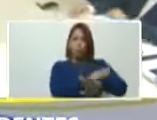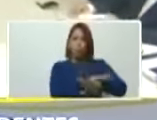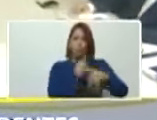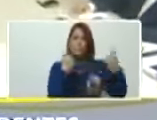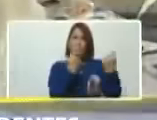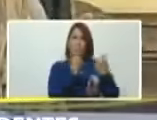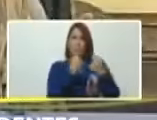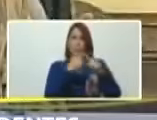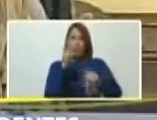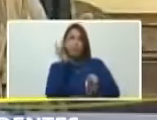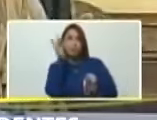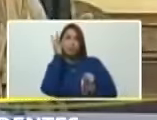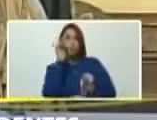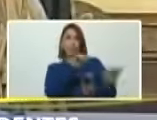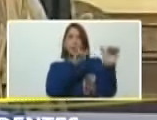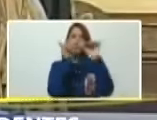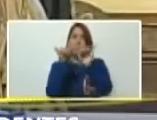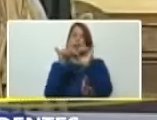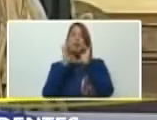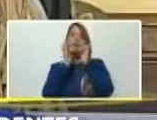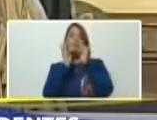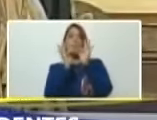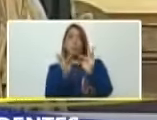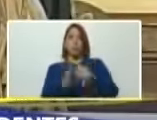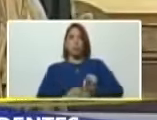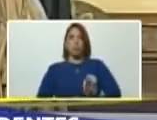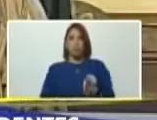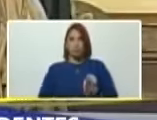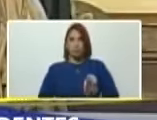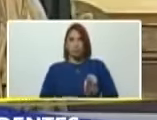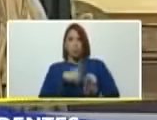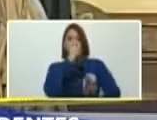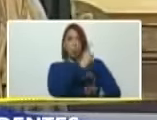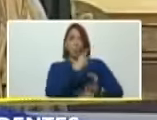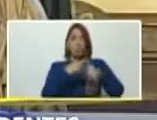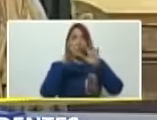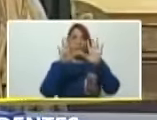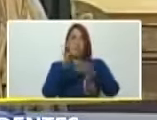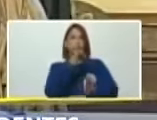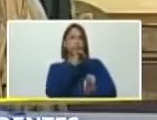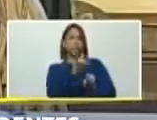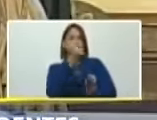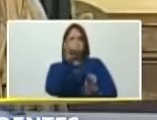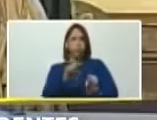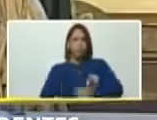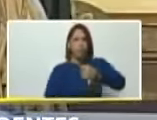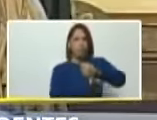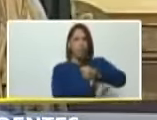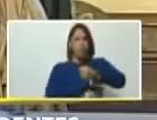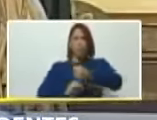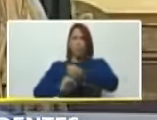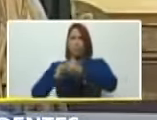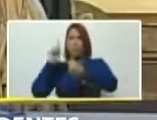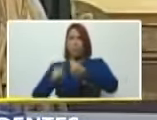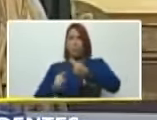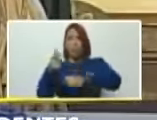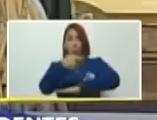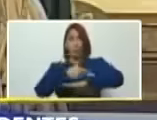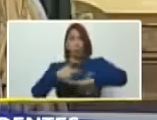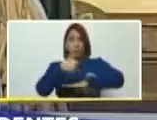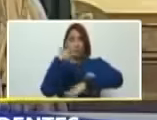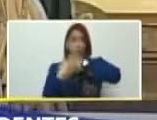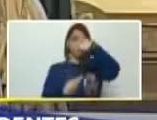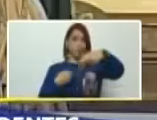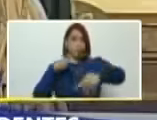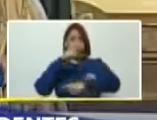para generar sus propias respuestas con el 1x10, con el apoyo del gobierno revolucionario